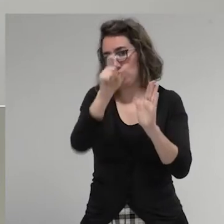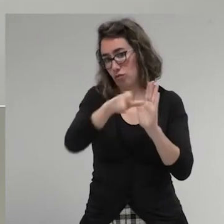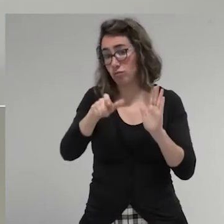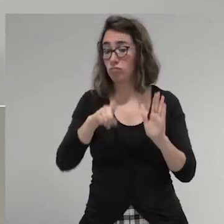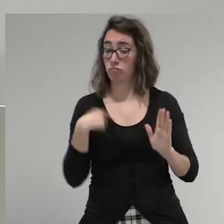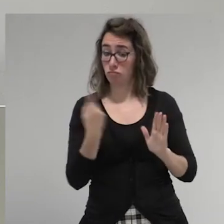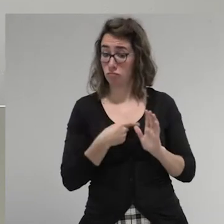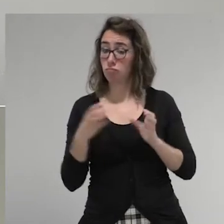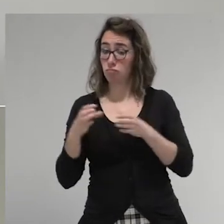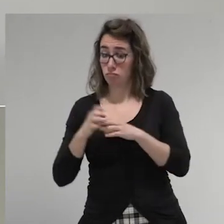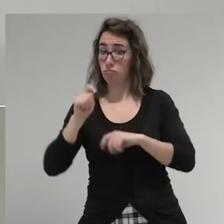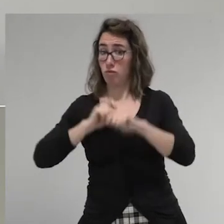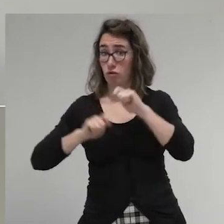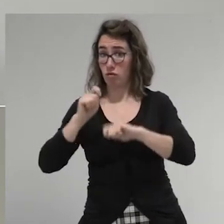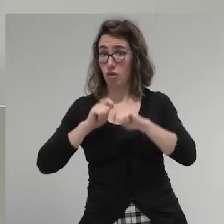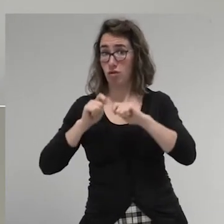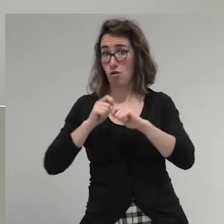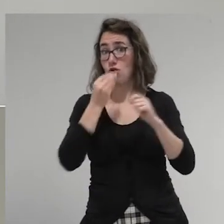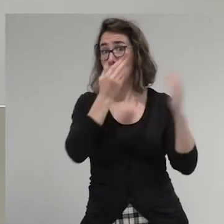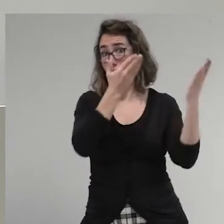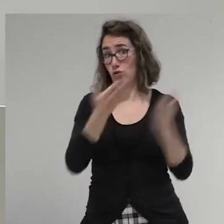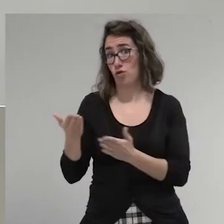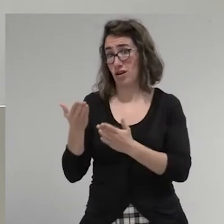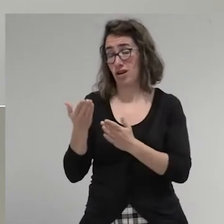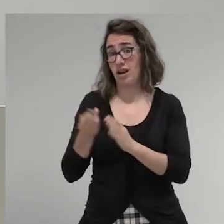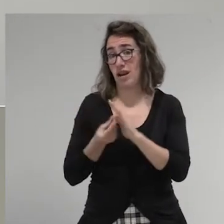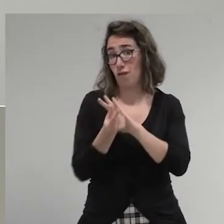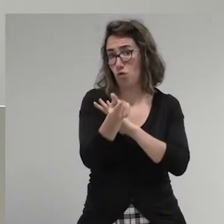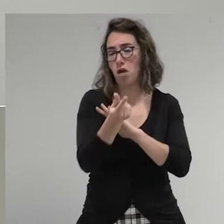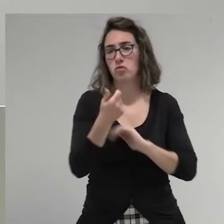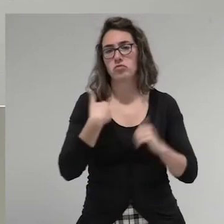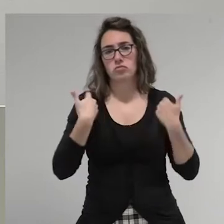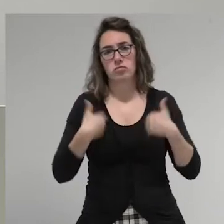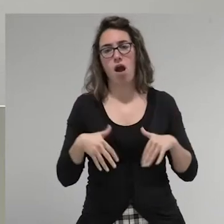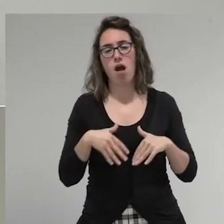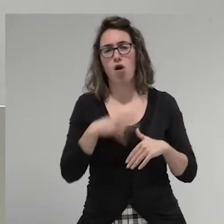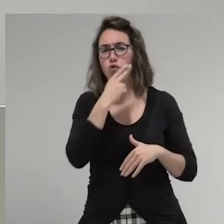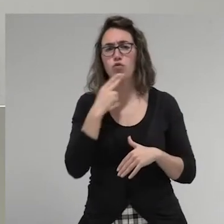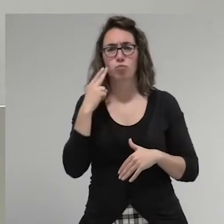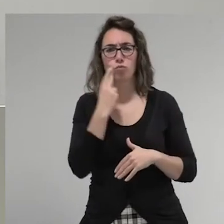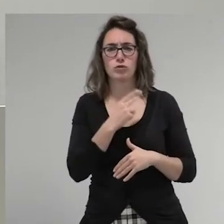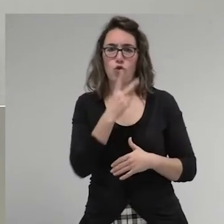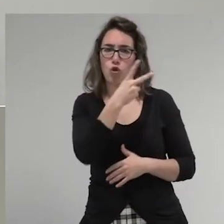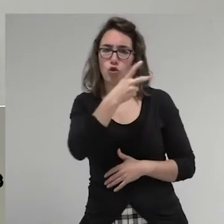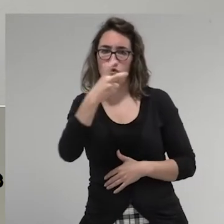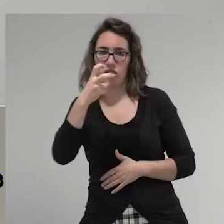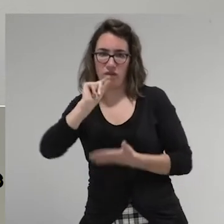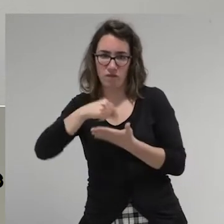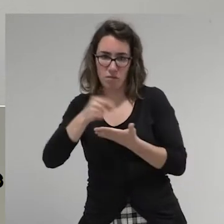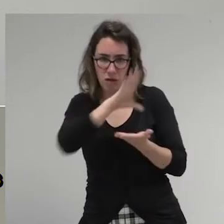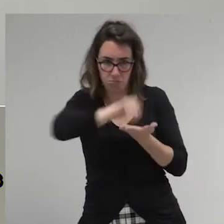hemos comprometido a coger, pues creo que unas 200 firmas, si no me equivoco, para empezar.